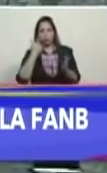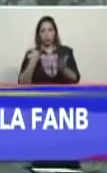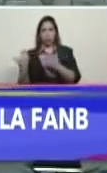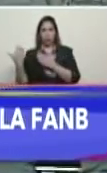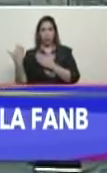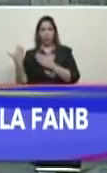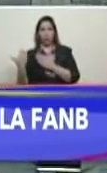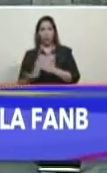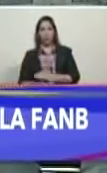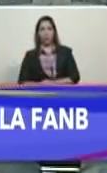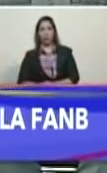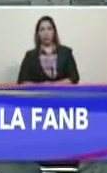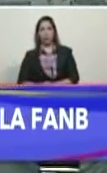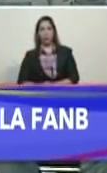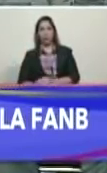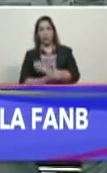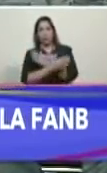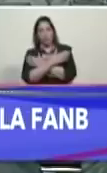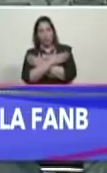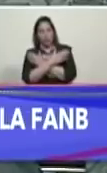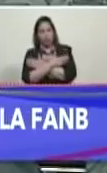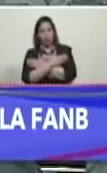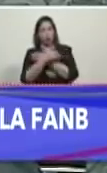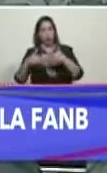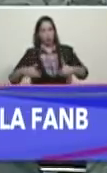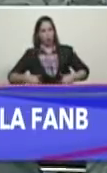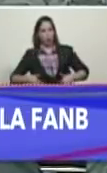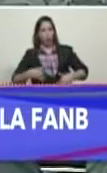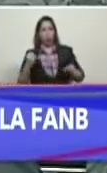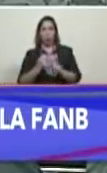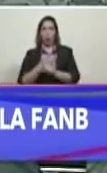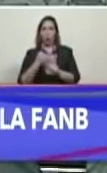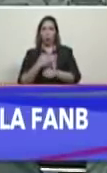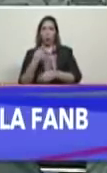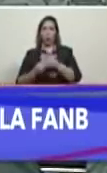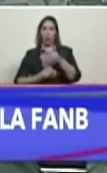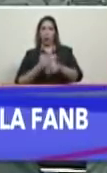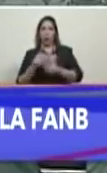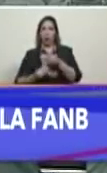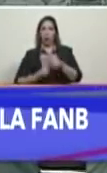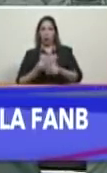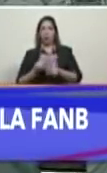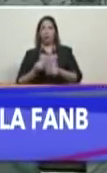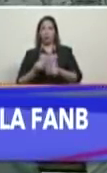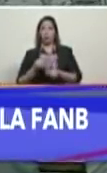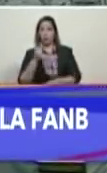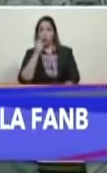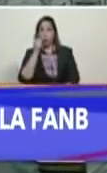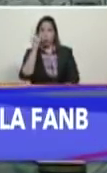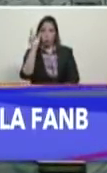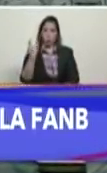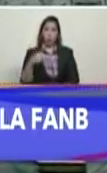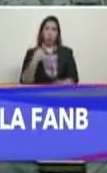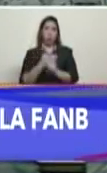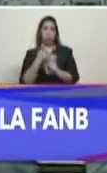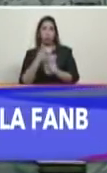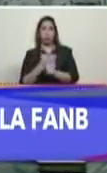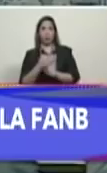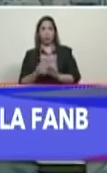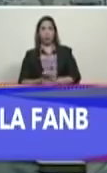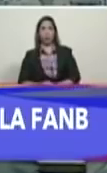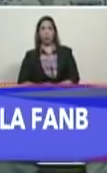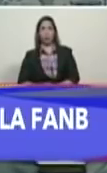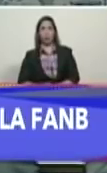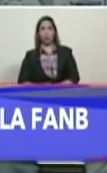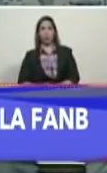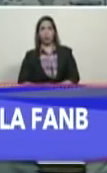Lo felicito por su esfuerzo, de verdad. Este hombre humilde, trabajador, que tanto le ha entregado a la patria, tanto